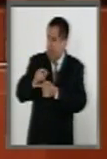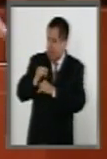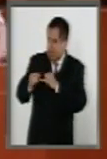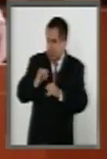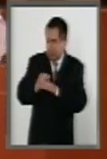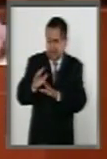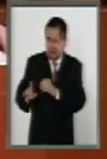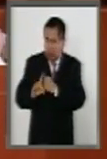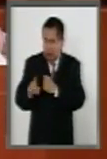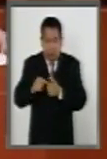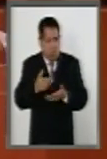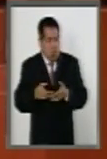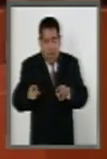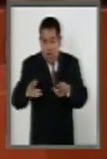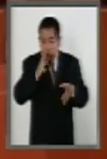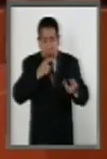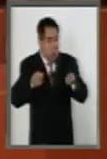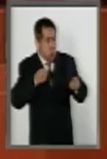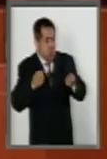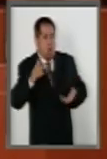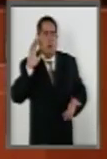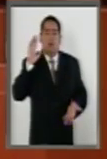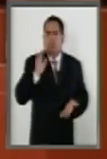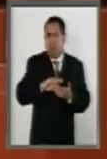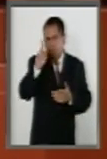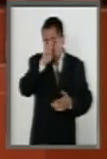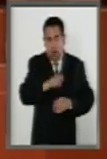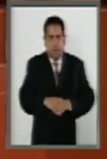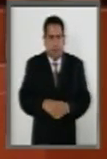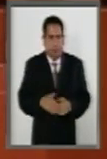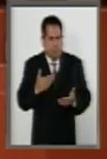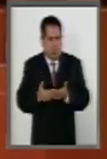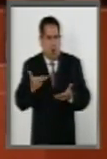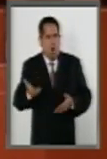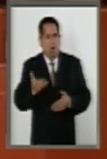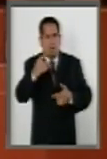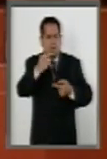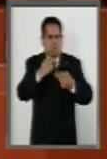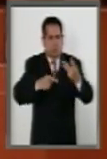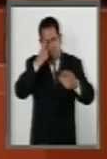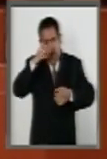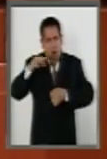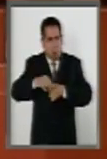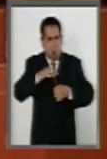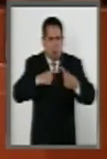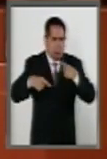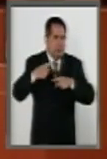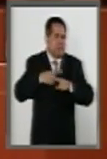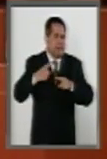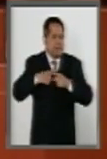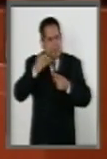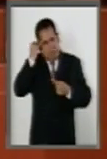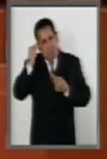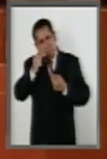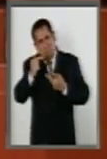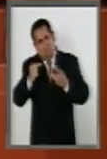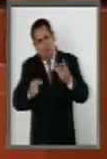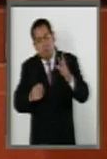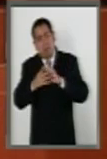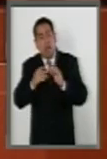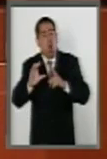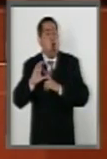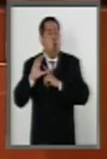petróleo. En la sesión de hoy se presentan a discusión y a votación diversos dictámenes de